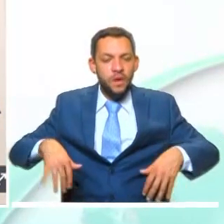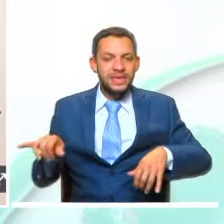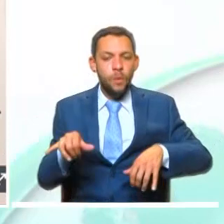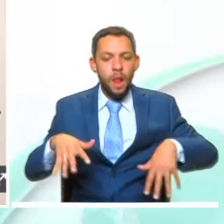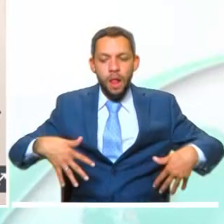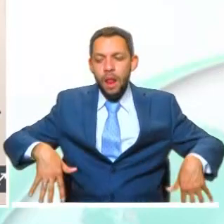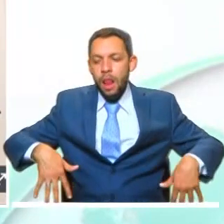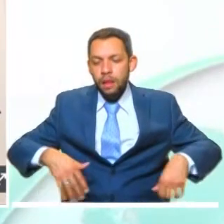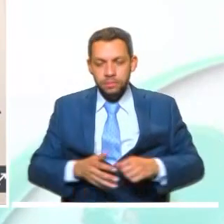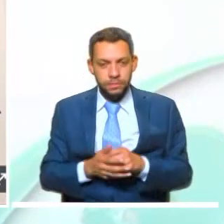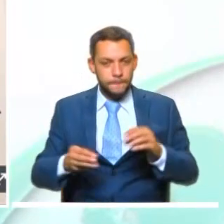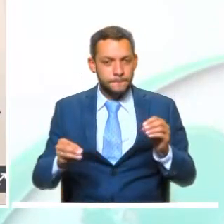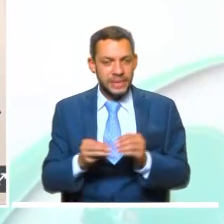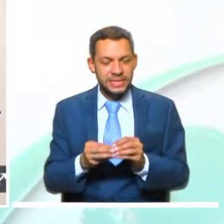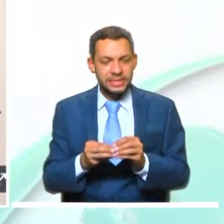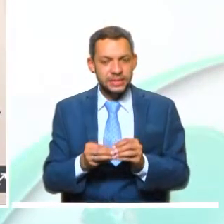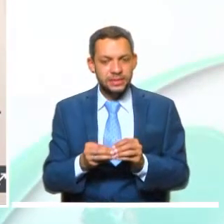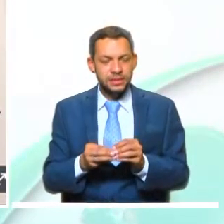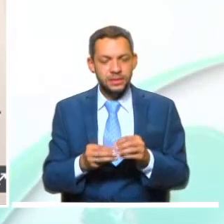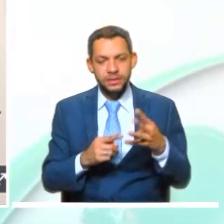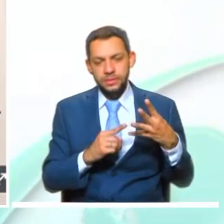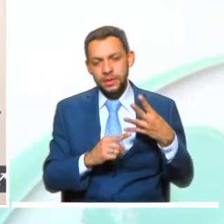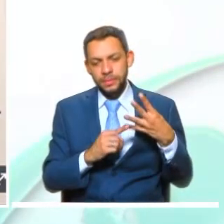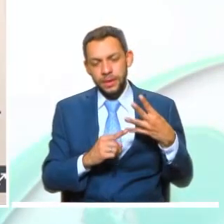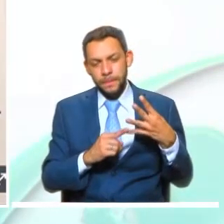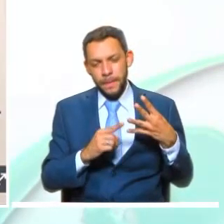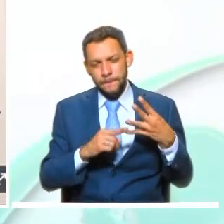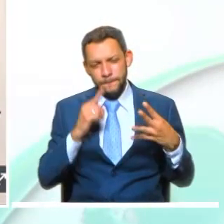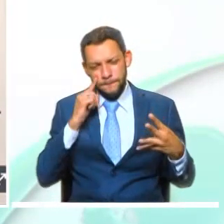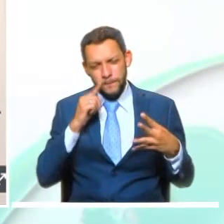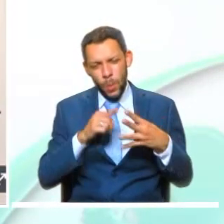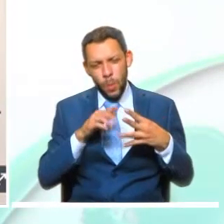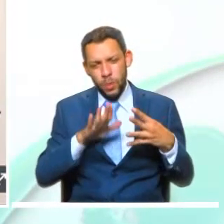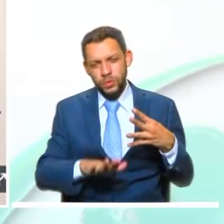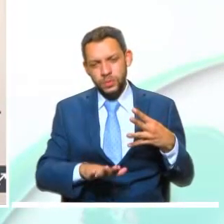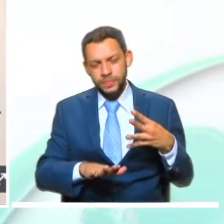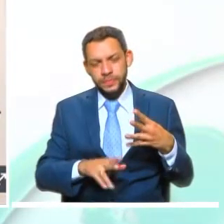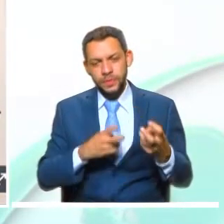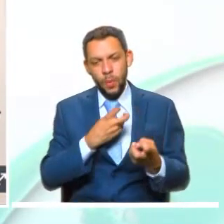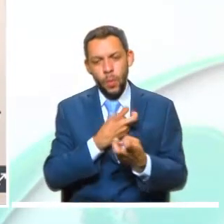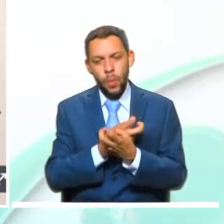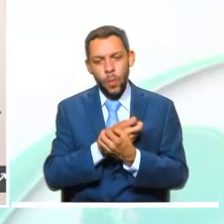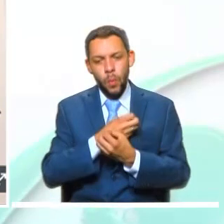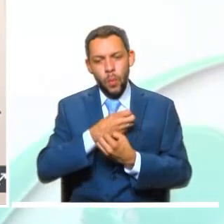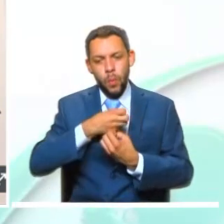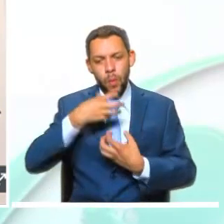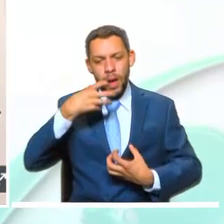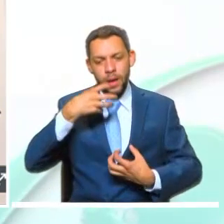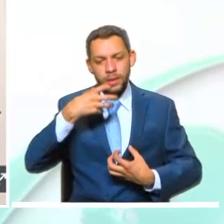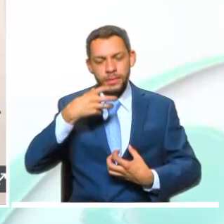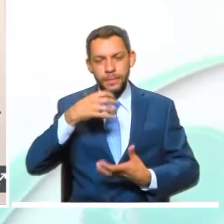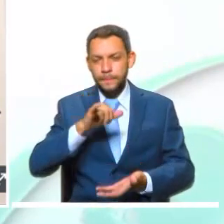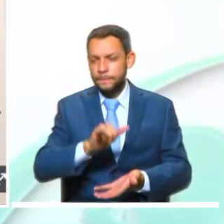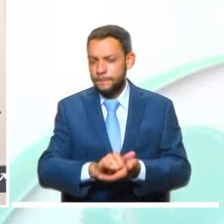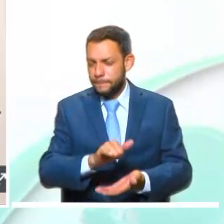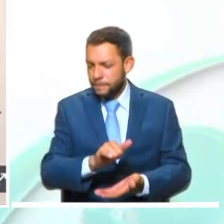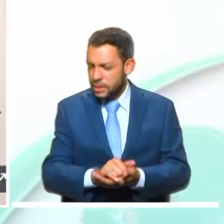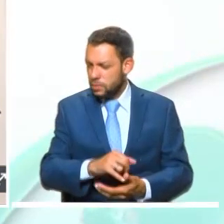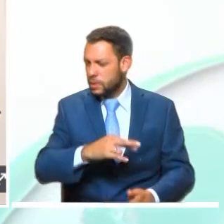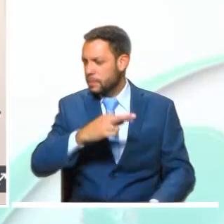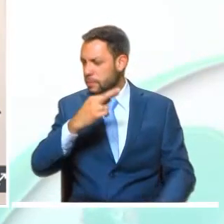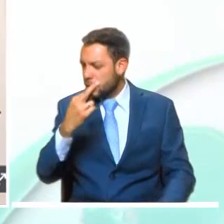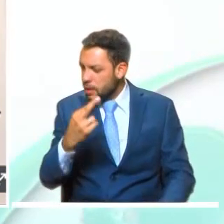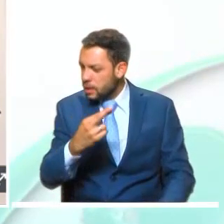cuatro tienen procesos y tendencias a la osteoporosis por eso yo les insisto